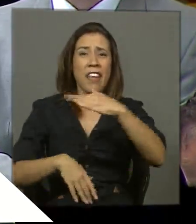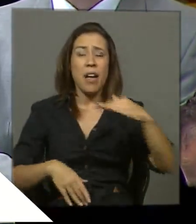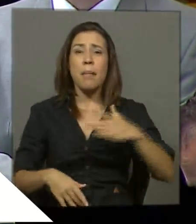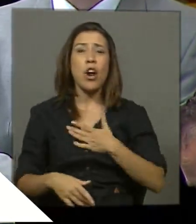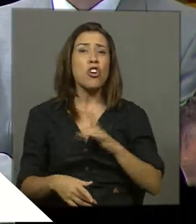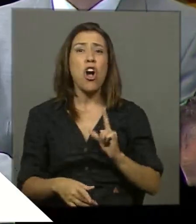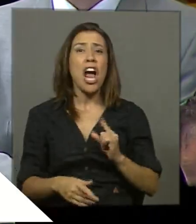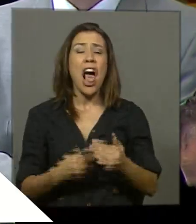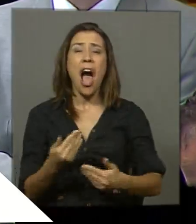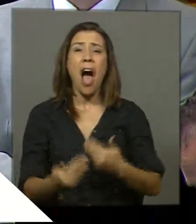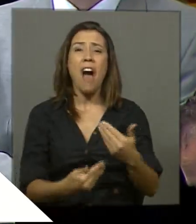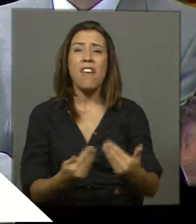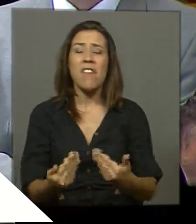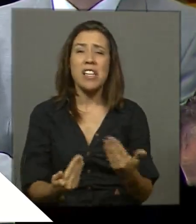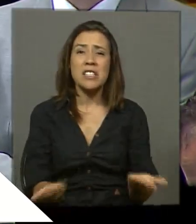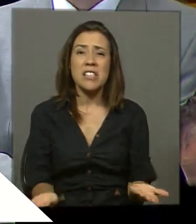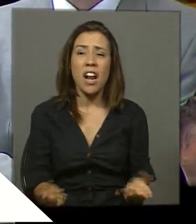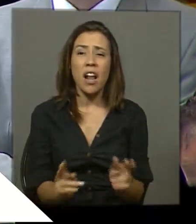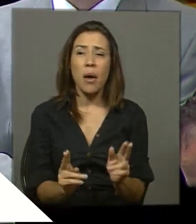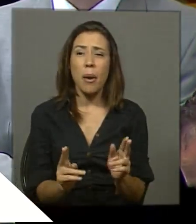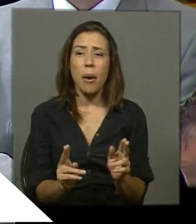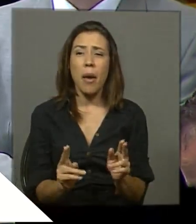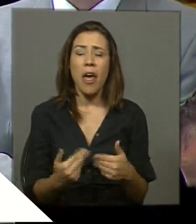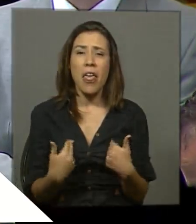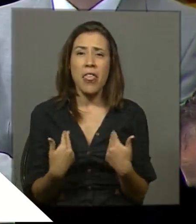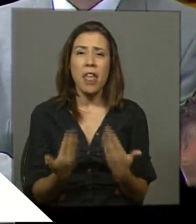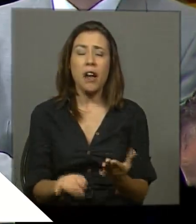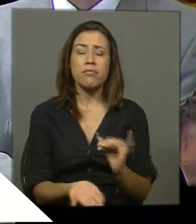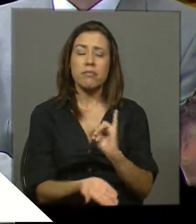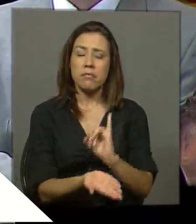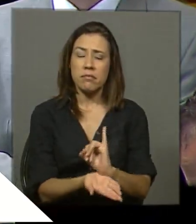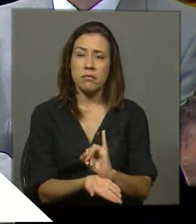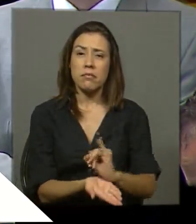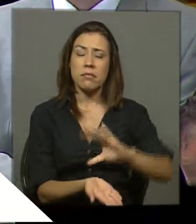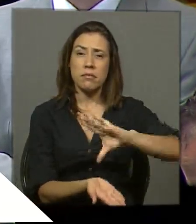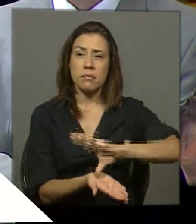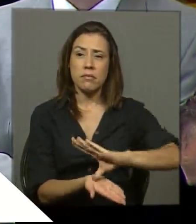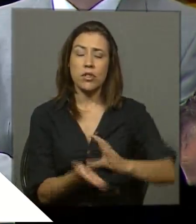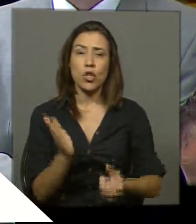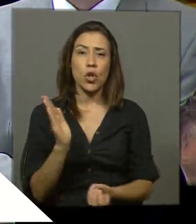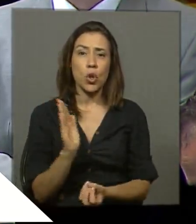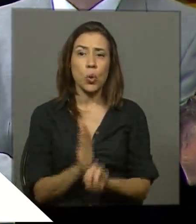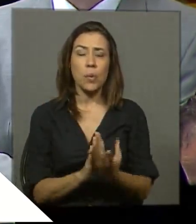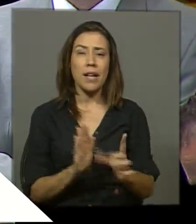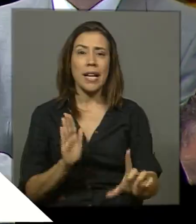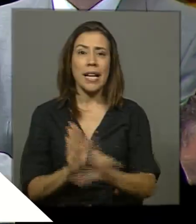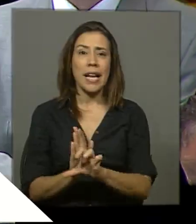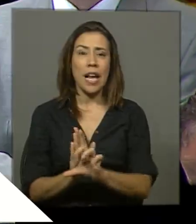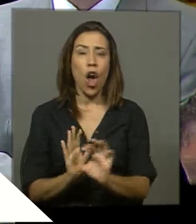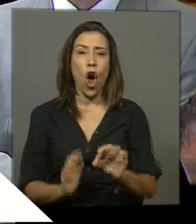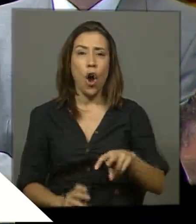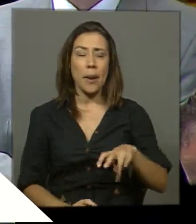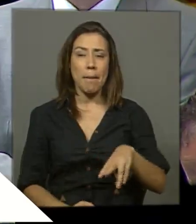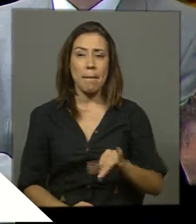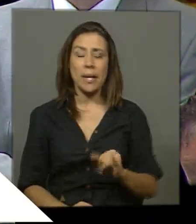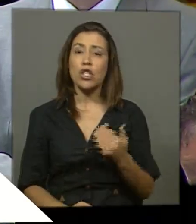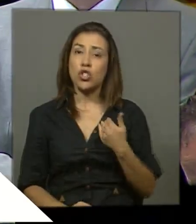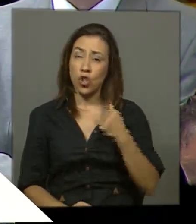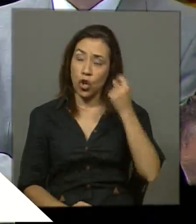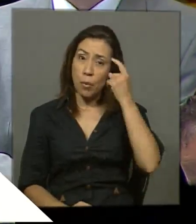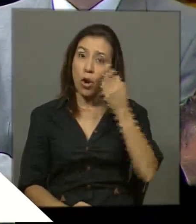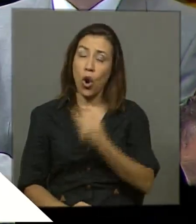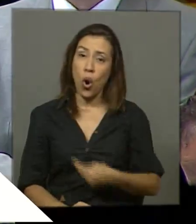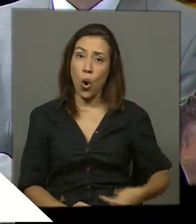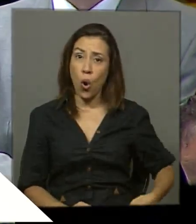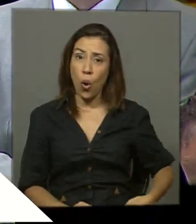a avanzar en en en darle una institucionalidad al país con una nueva ley de onemi Yo entiendo que a